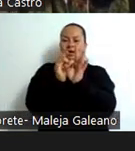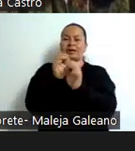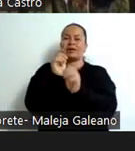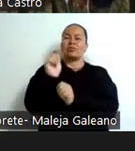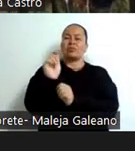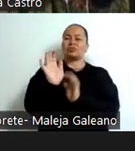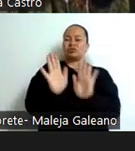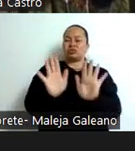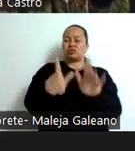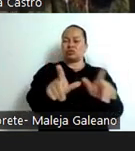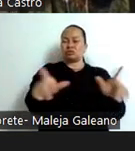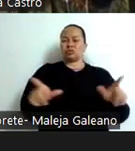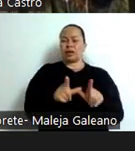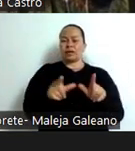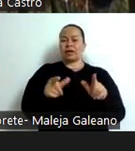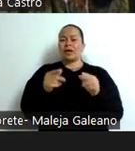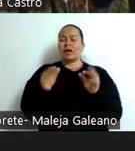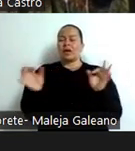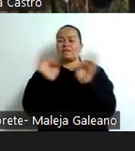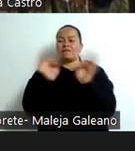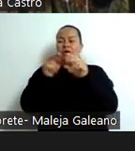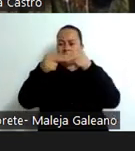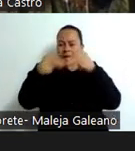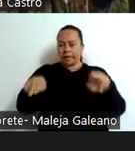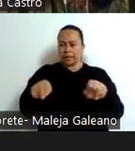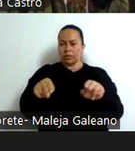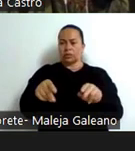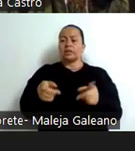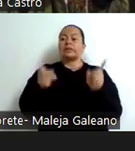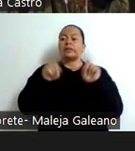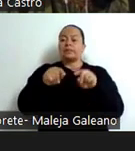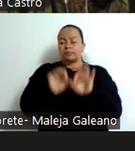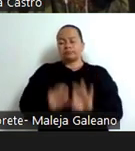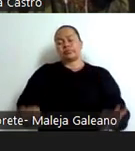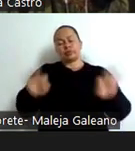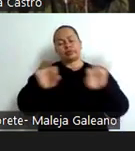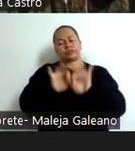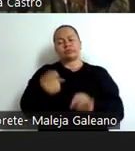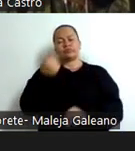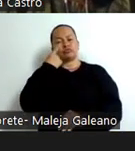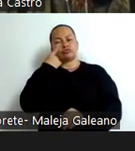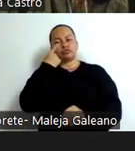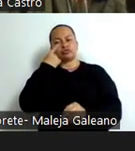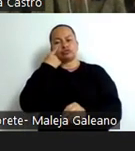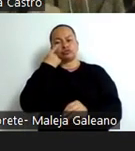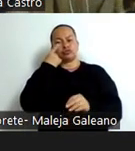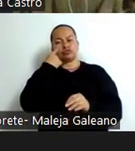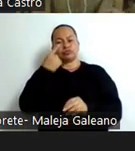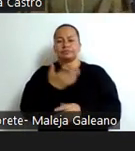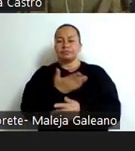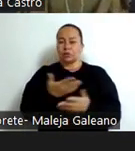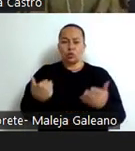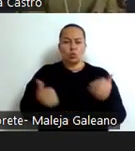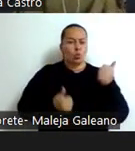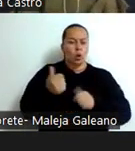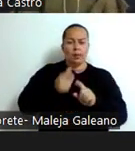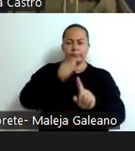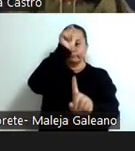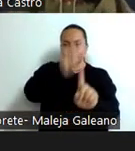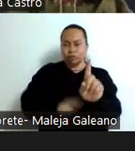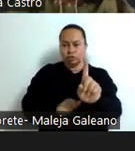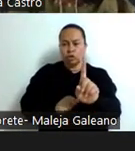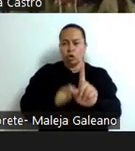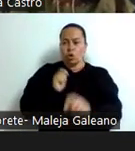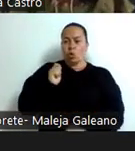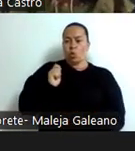de género y de tomar en cuenta las decisiones siguiente diapositiva Entonces cuál es el rol del juez y jueza